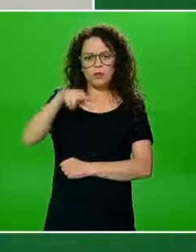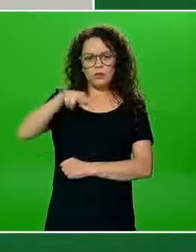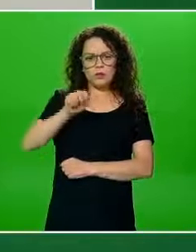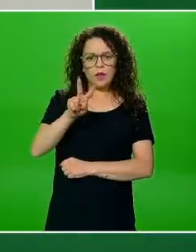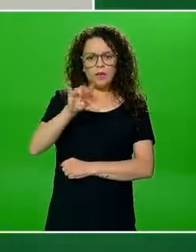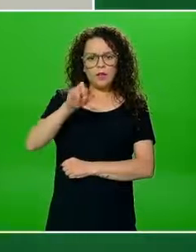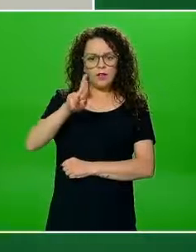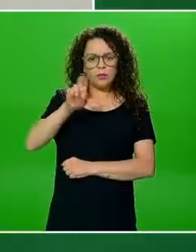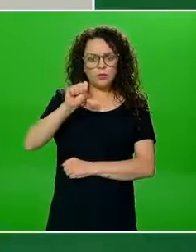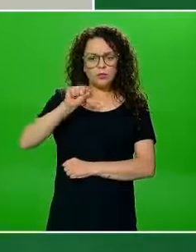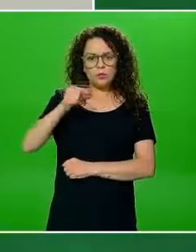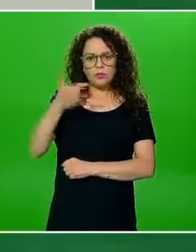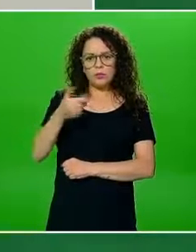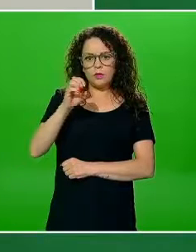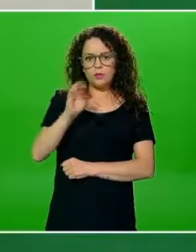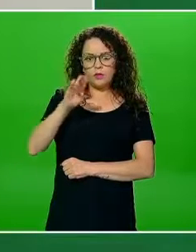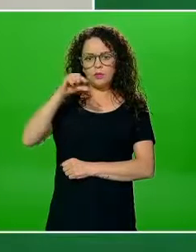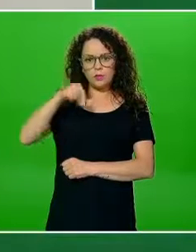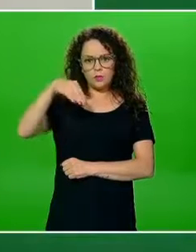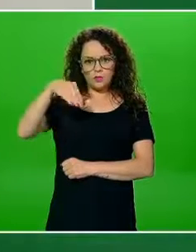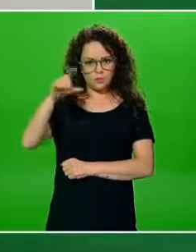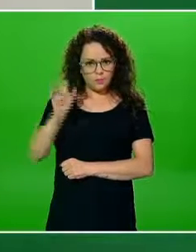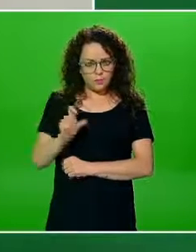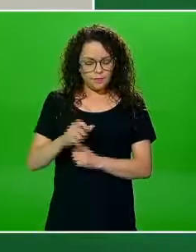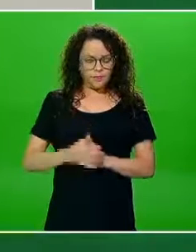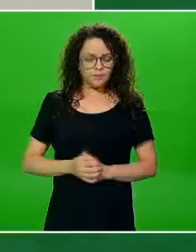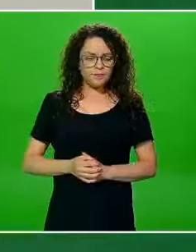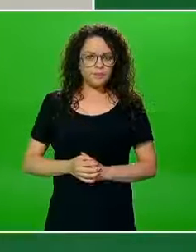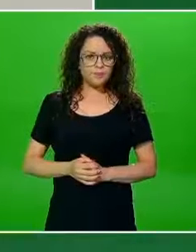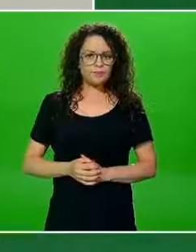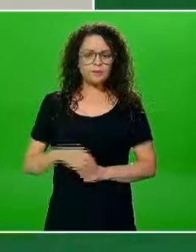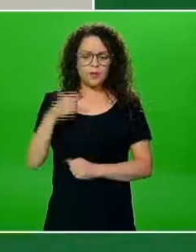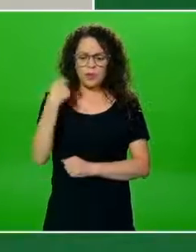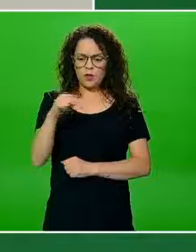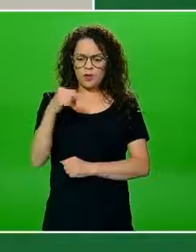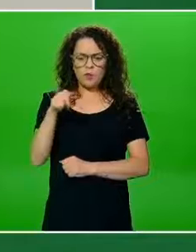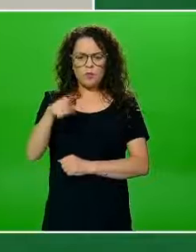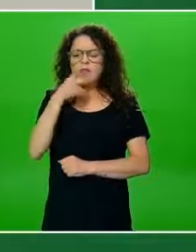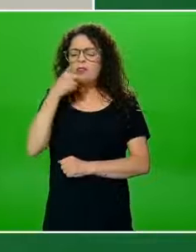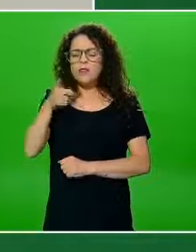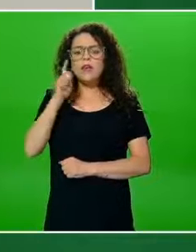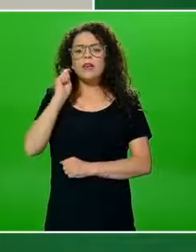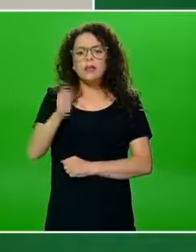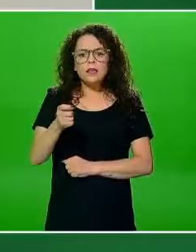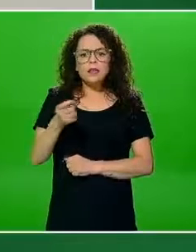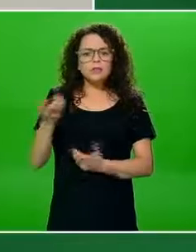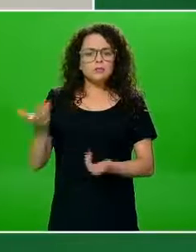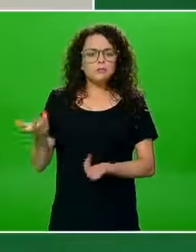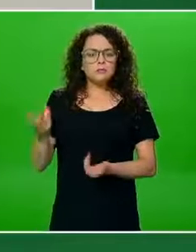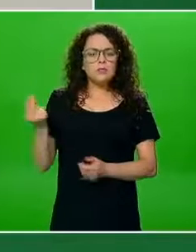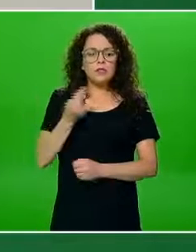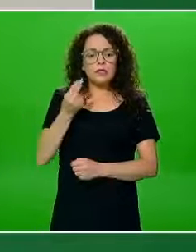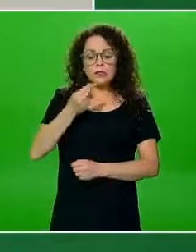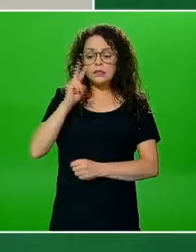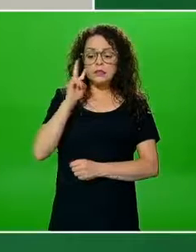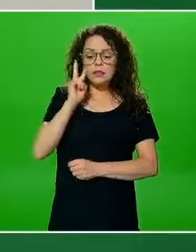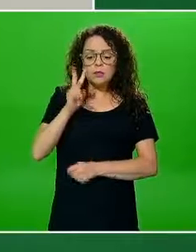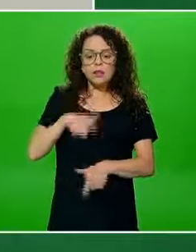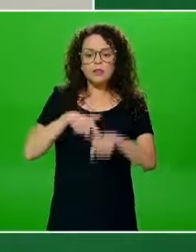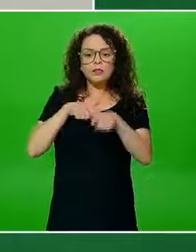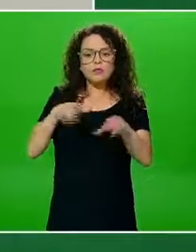coronavirus.gov.mx. Es un lineamiento que tanto su nombre como su objetivo principal es precisamente la continuidad